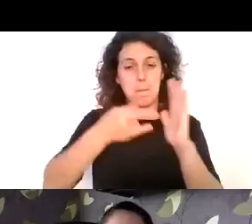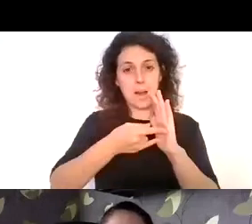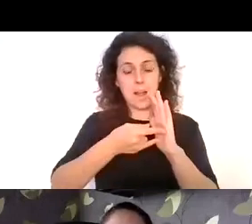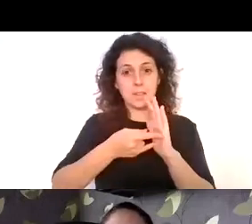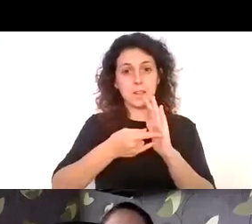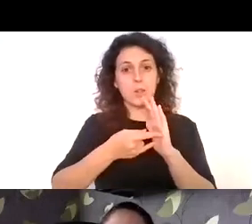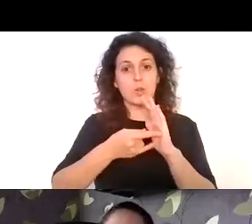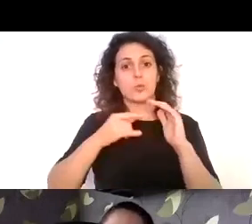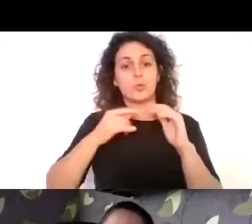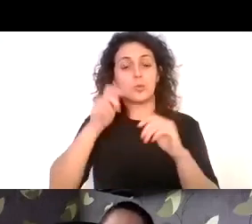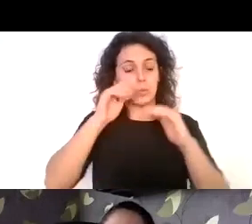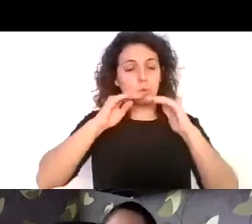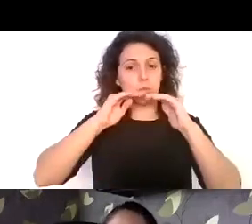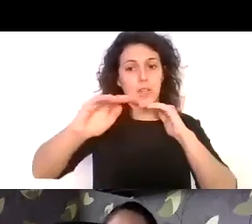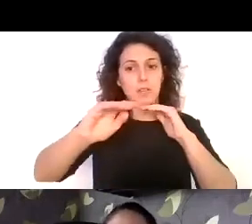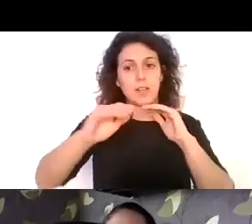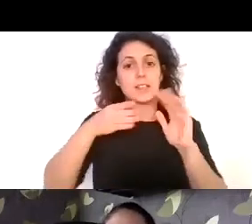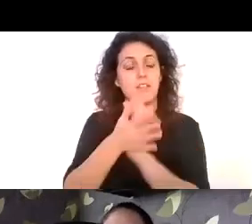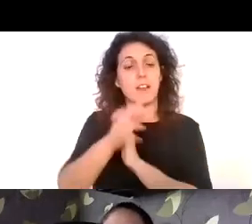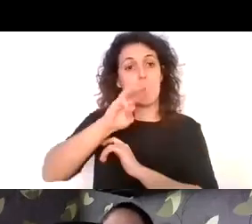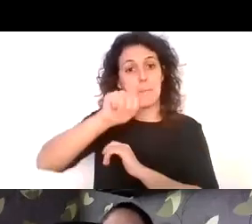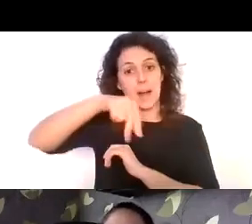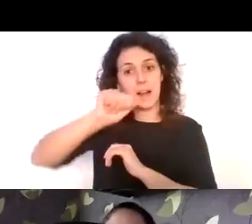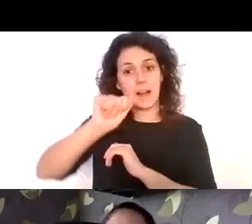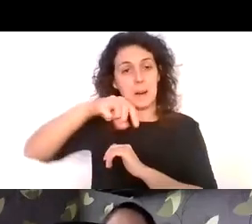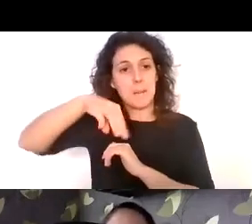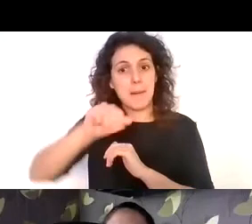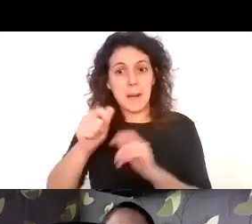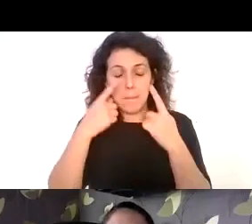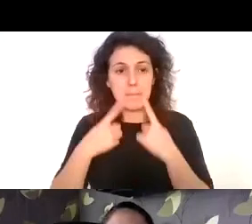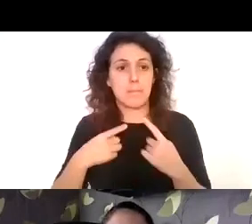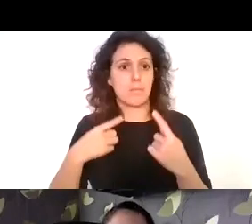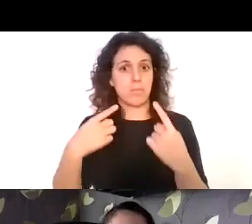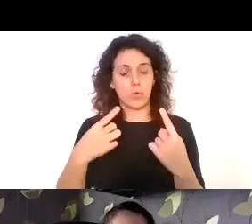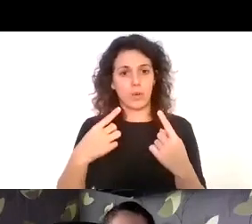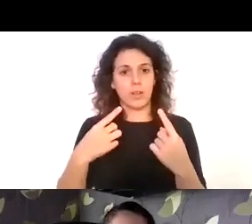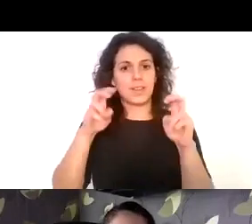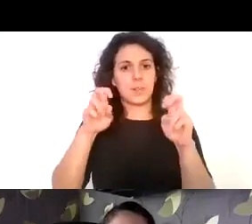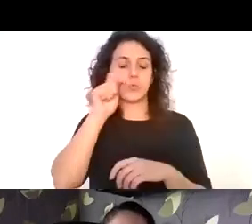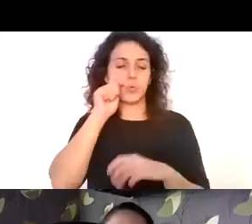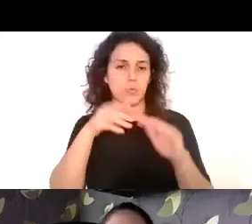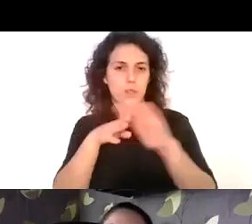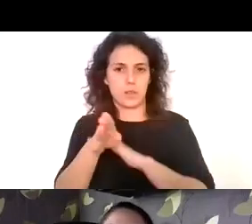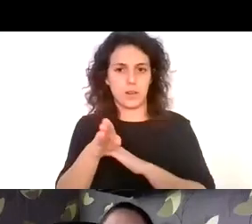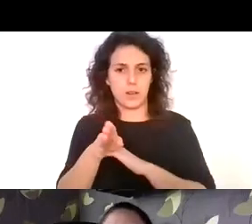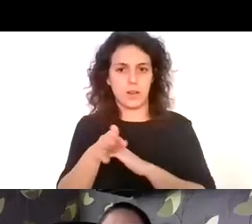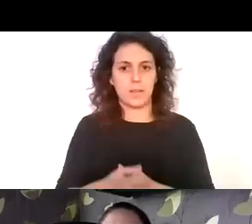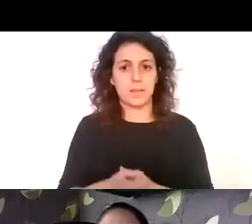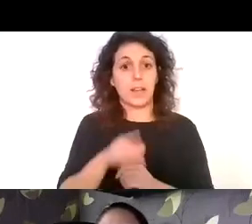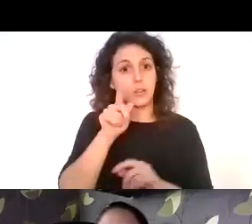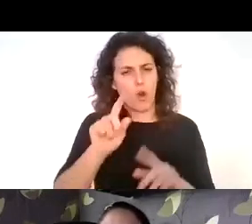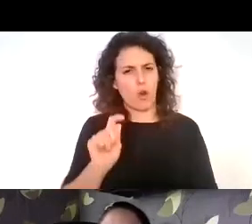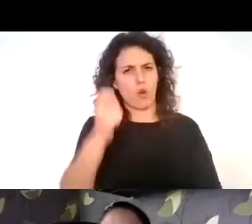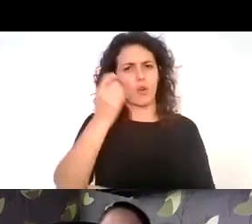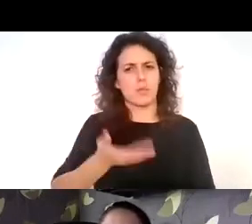Sostenible, que la Autoridad de Turismo de Panamá contempló por primera vez incluir el turismo accesible. Esto es un gran logro, ya